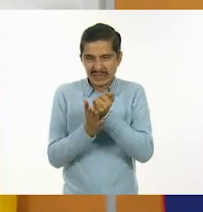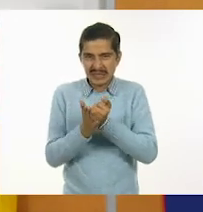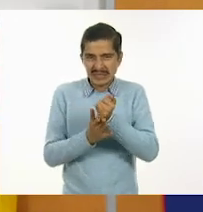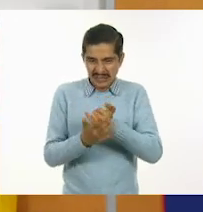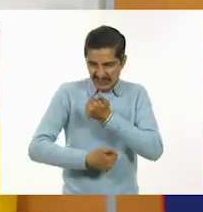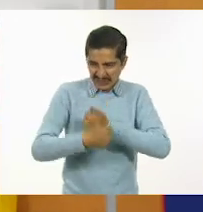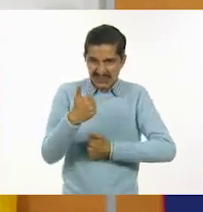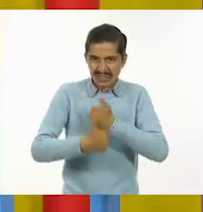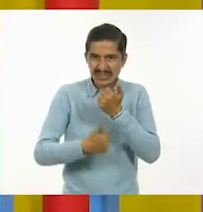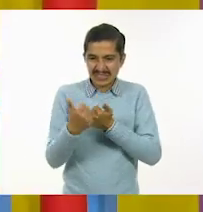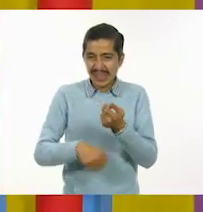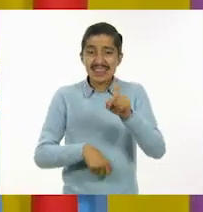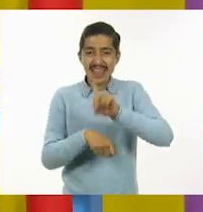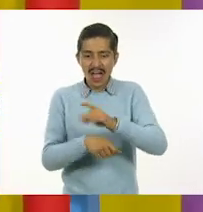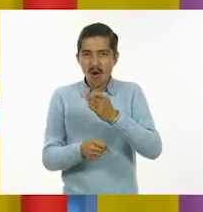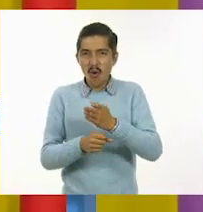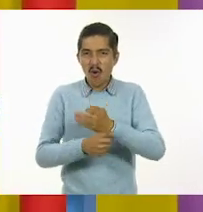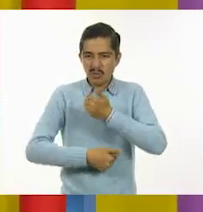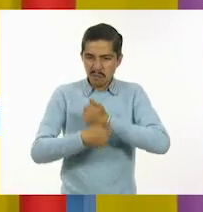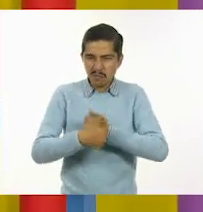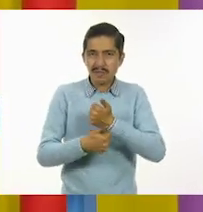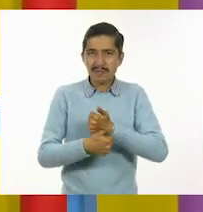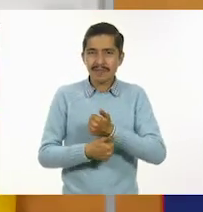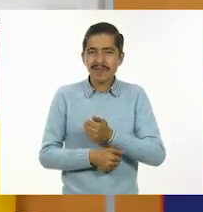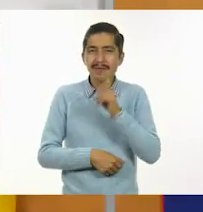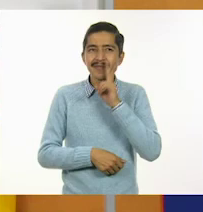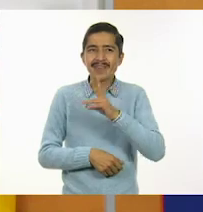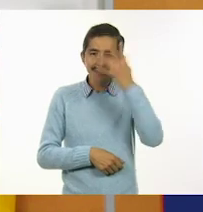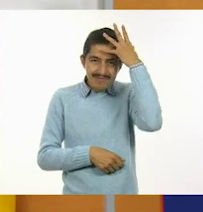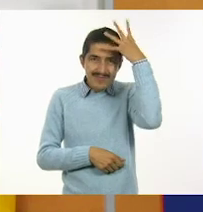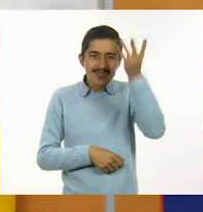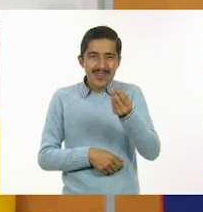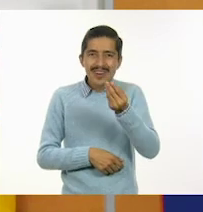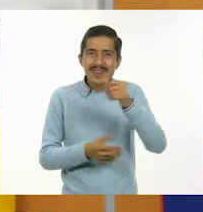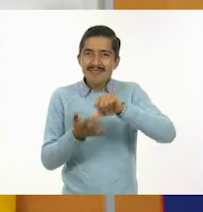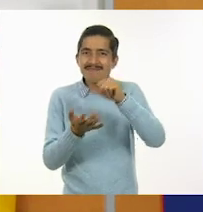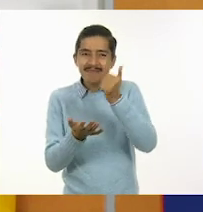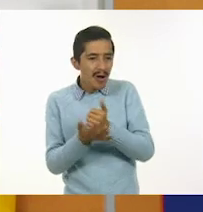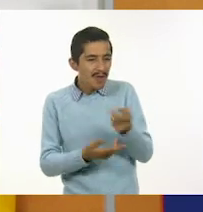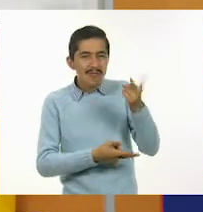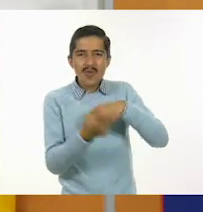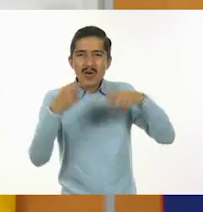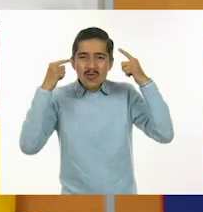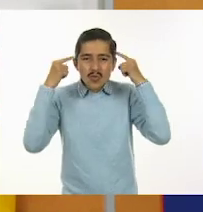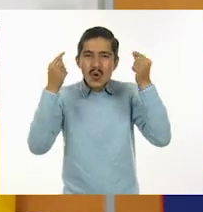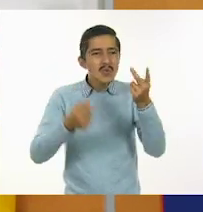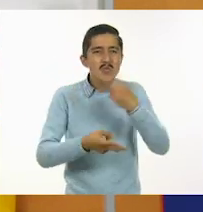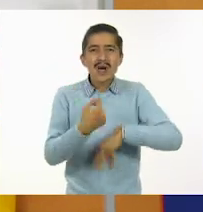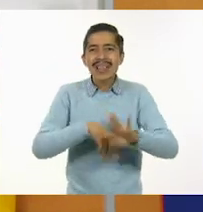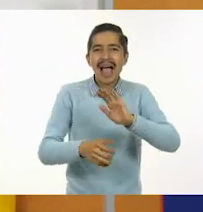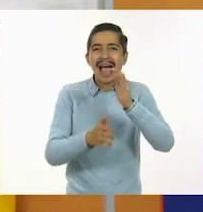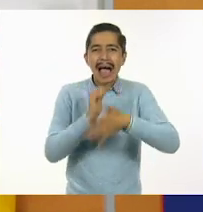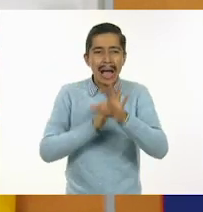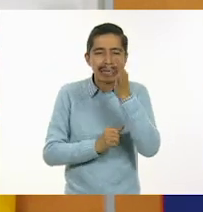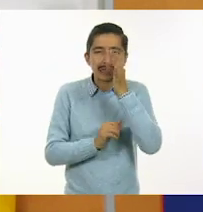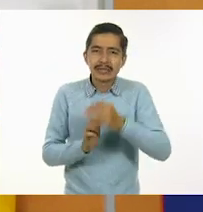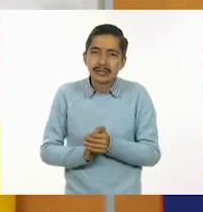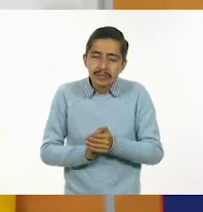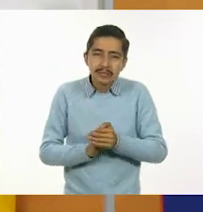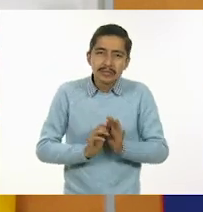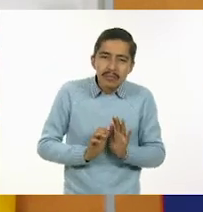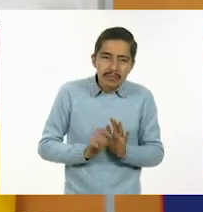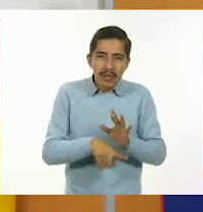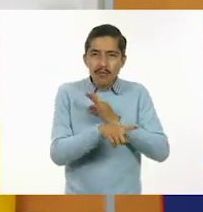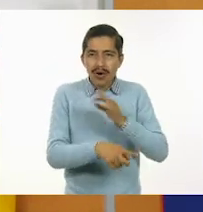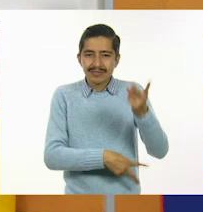este día? Sí, ¿cuál va a ser el reto? Fíjate, como ya Filindrino le va a dar tiempo de que regrese, de regresar, porque ya se nos está acabando el programa, pero él nos va